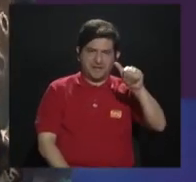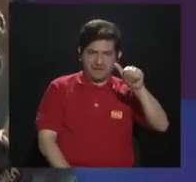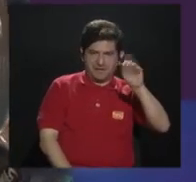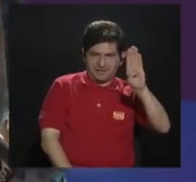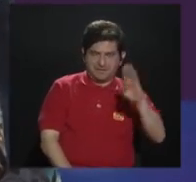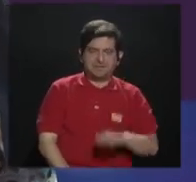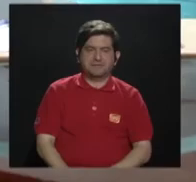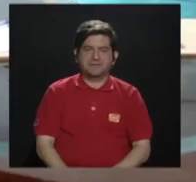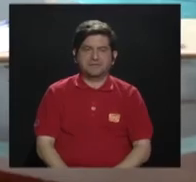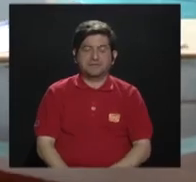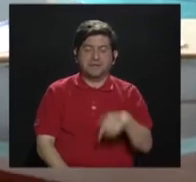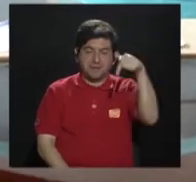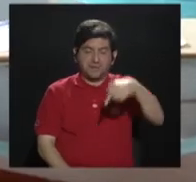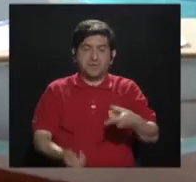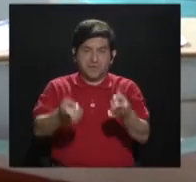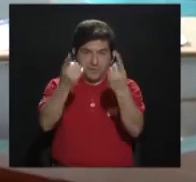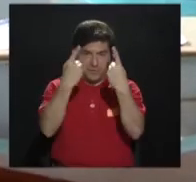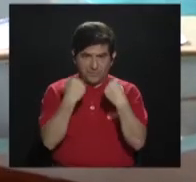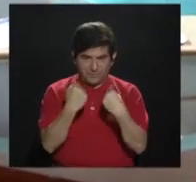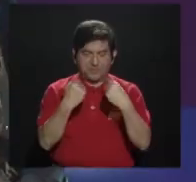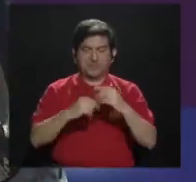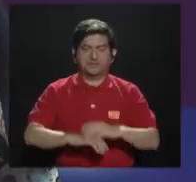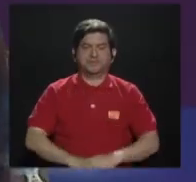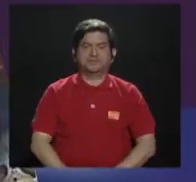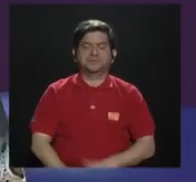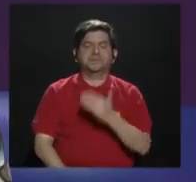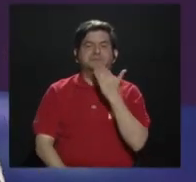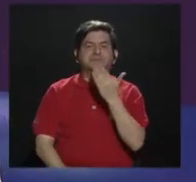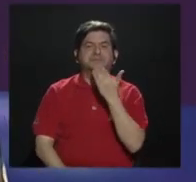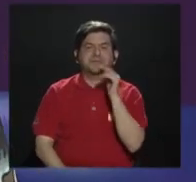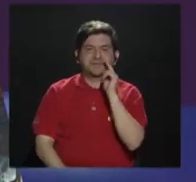Bonilla por estar hoy aquí con nosotras.